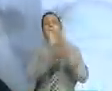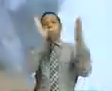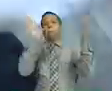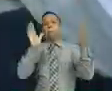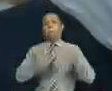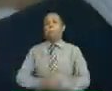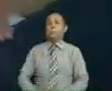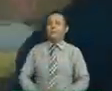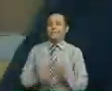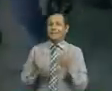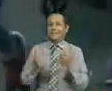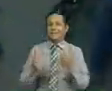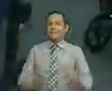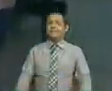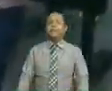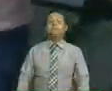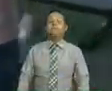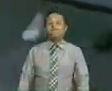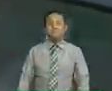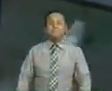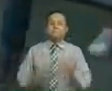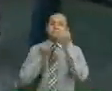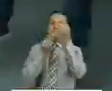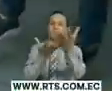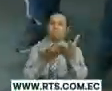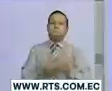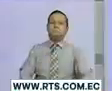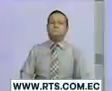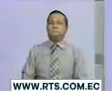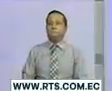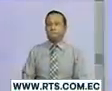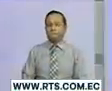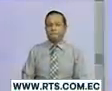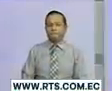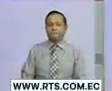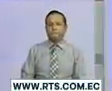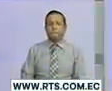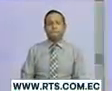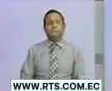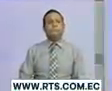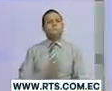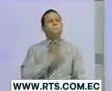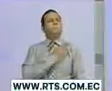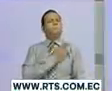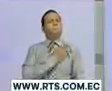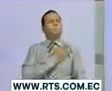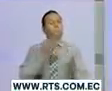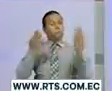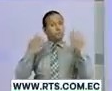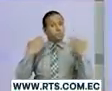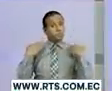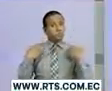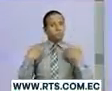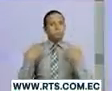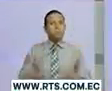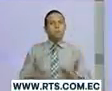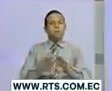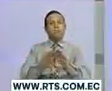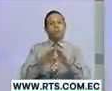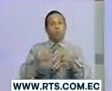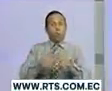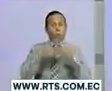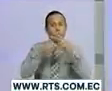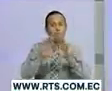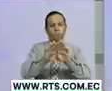Eso. Informó Julio César Saona. La Universidad de Guayaquil se prepara para reanudar sus actividades en el